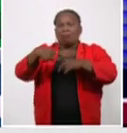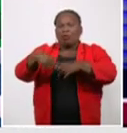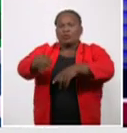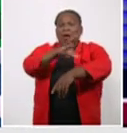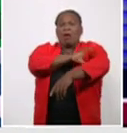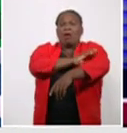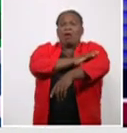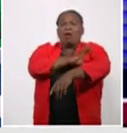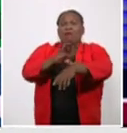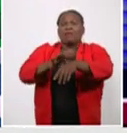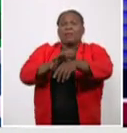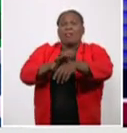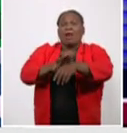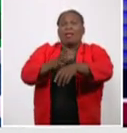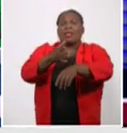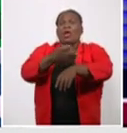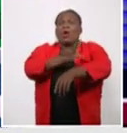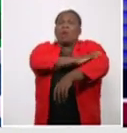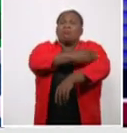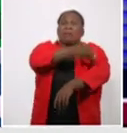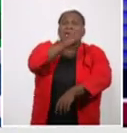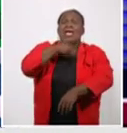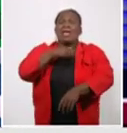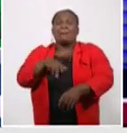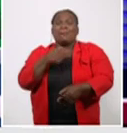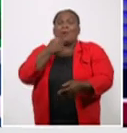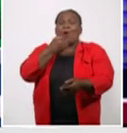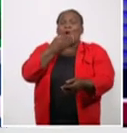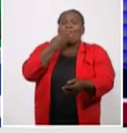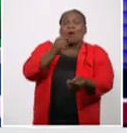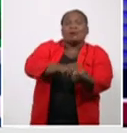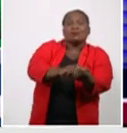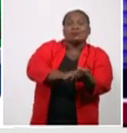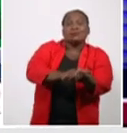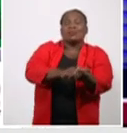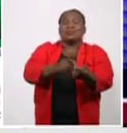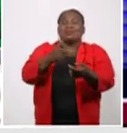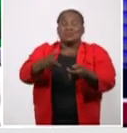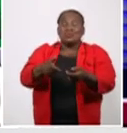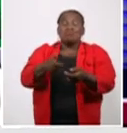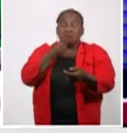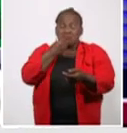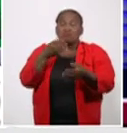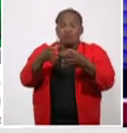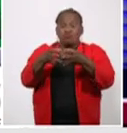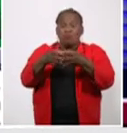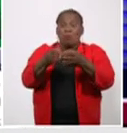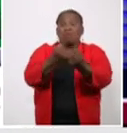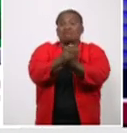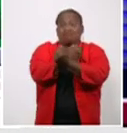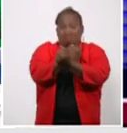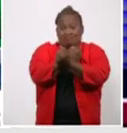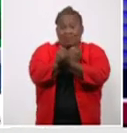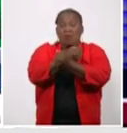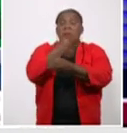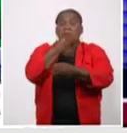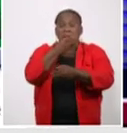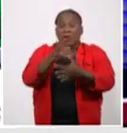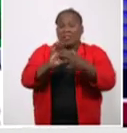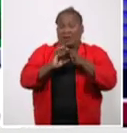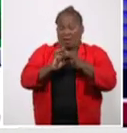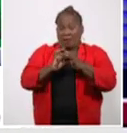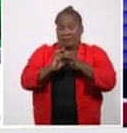también como somos más propensos a complicarnos, a hacer gravedad y demás, pues también somos más propensos a que